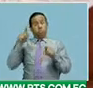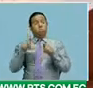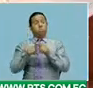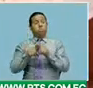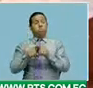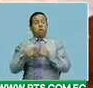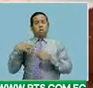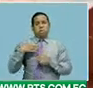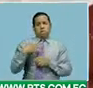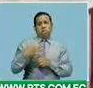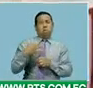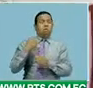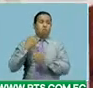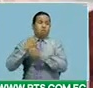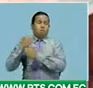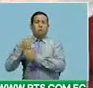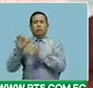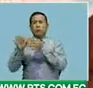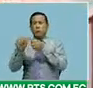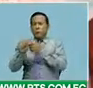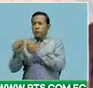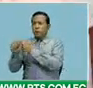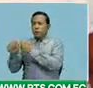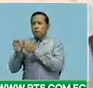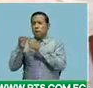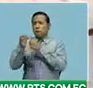de todos los cantones cercanos.